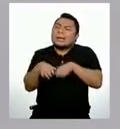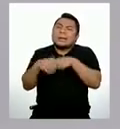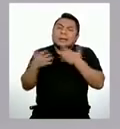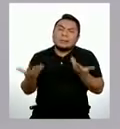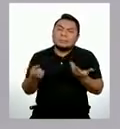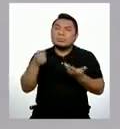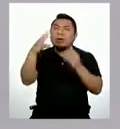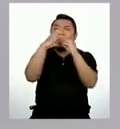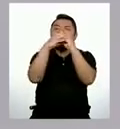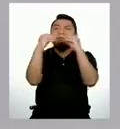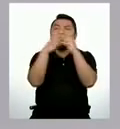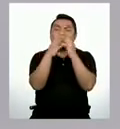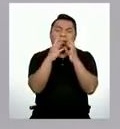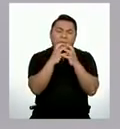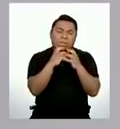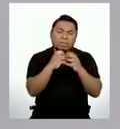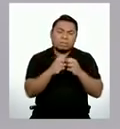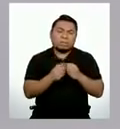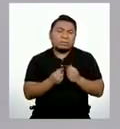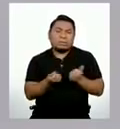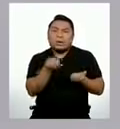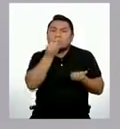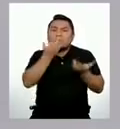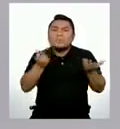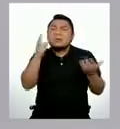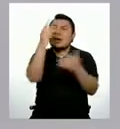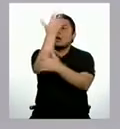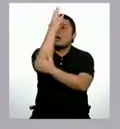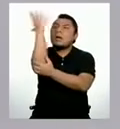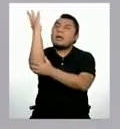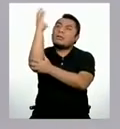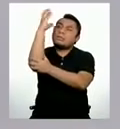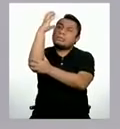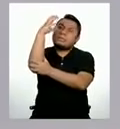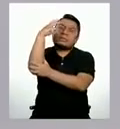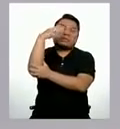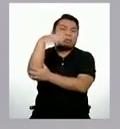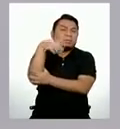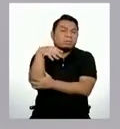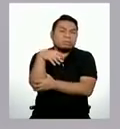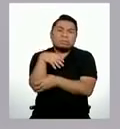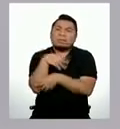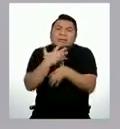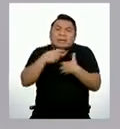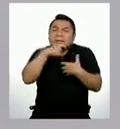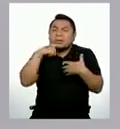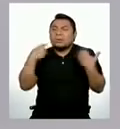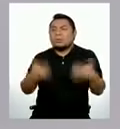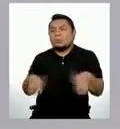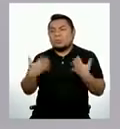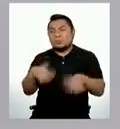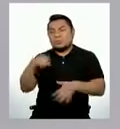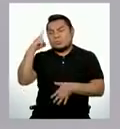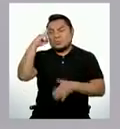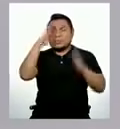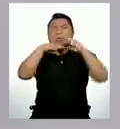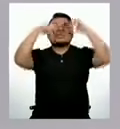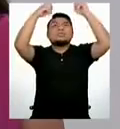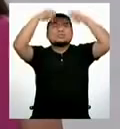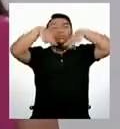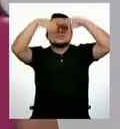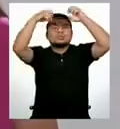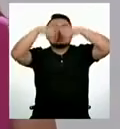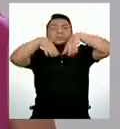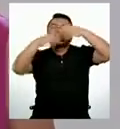Los frutos están pudriendo sin madurar, y los árboles cerca de la casa se han secado. Porque no llueve.